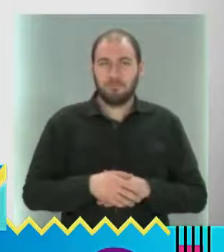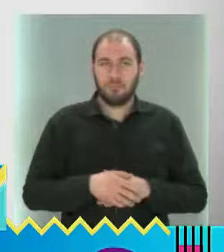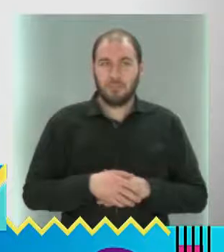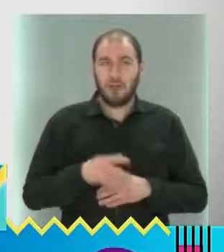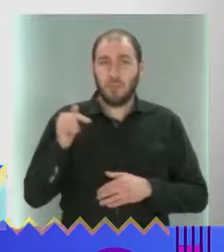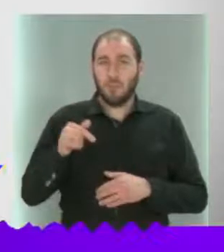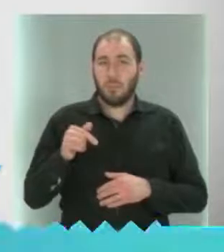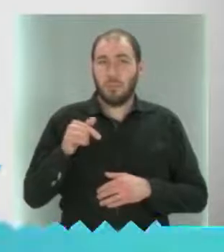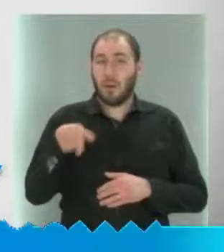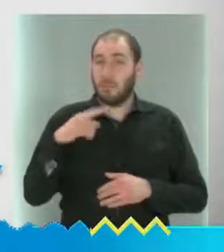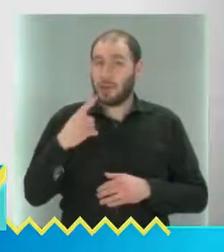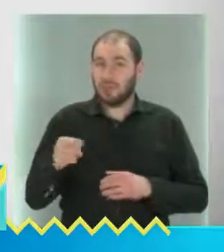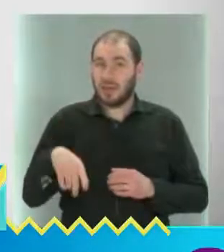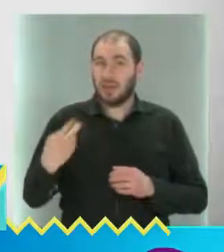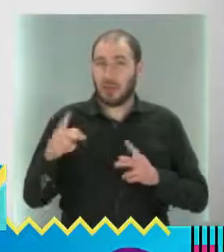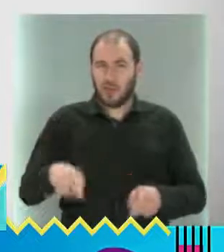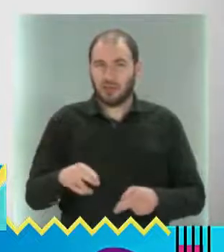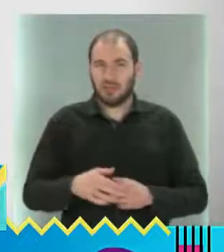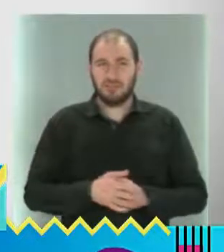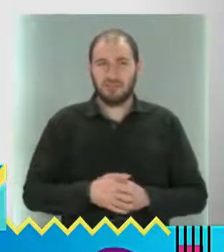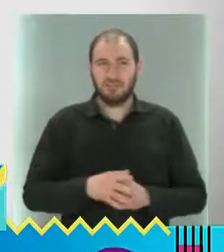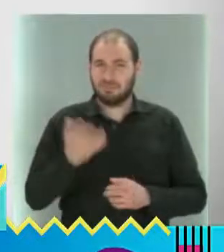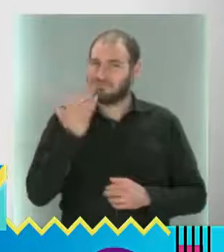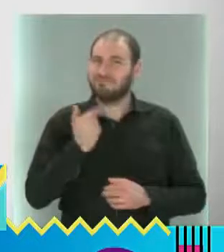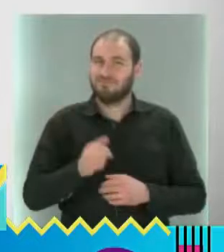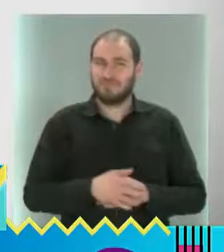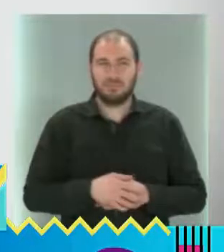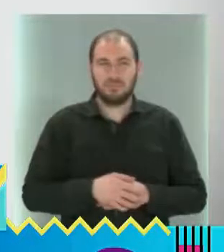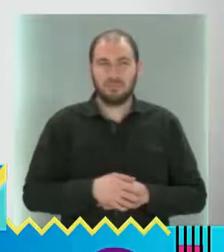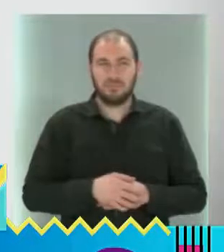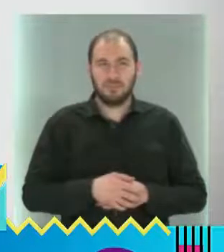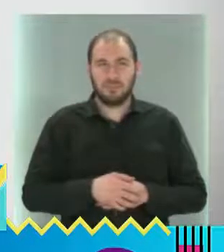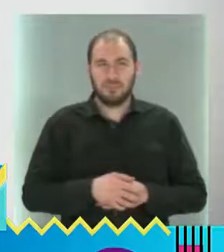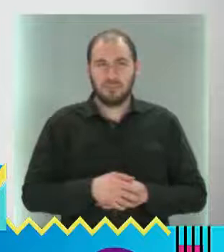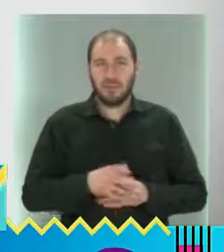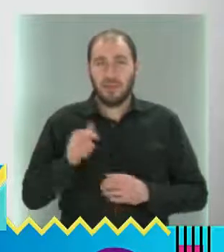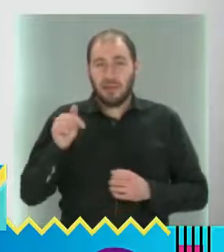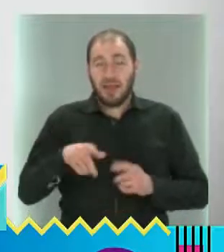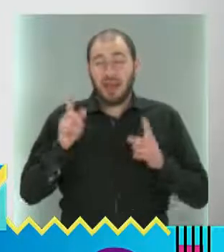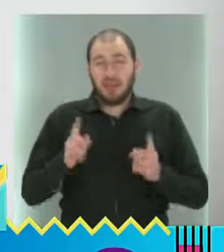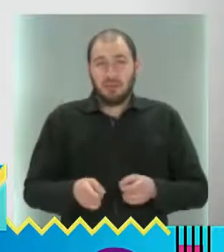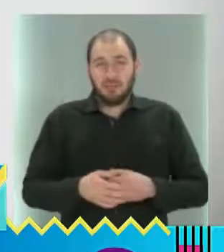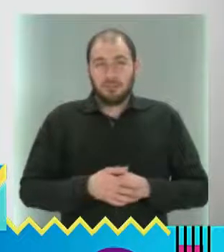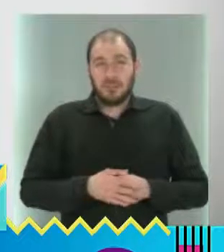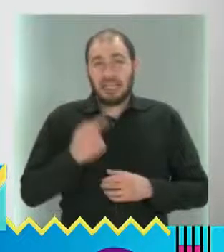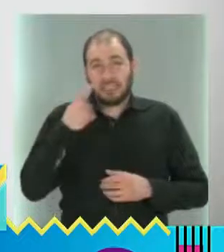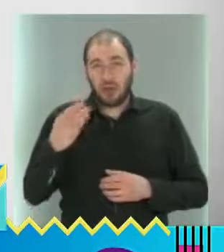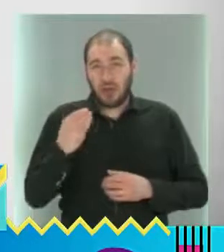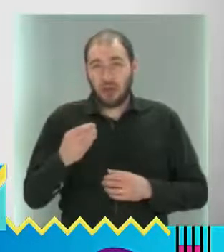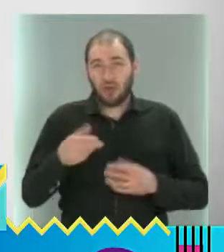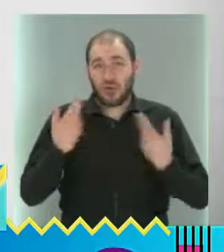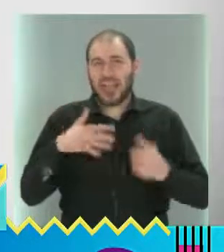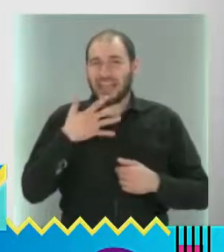Hacés la pregunta y nos vamos al corte. Vos vas a hacer la que haga la pregunta. Me encanta. Digo, para que también el ciudadano a pie